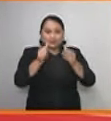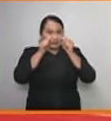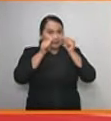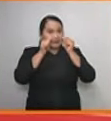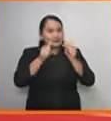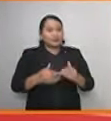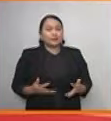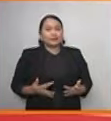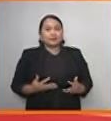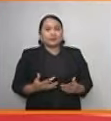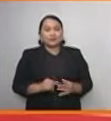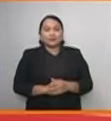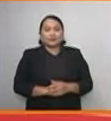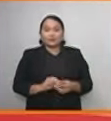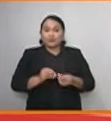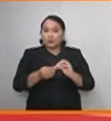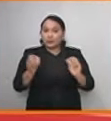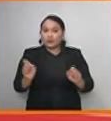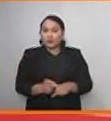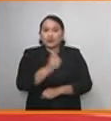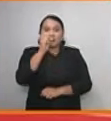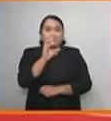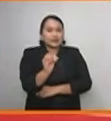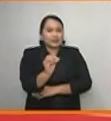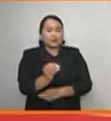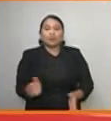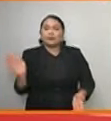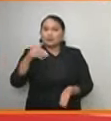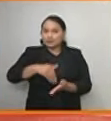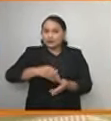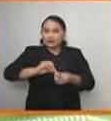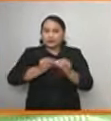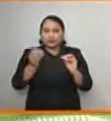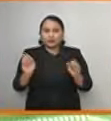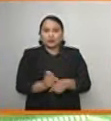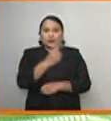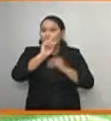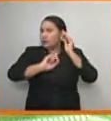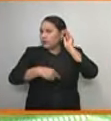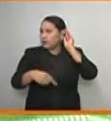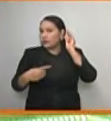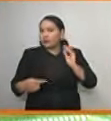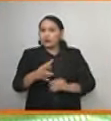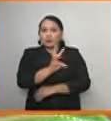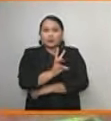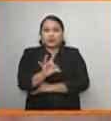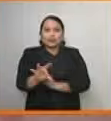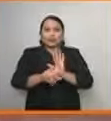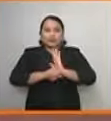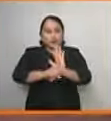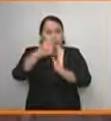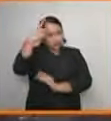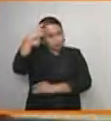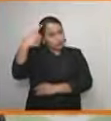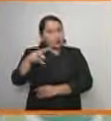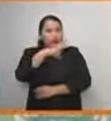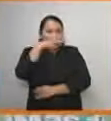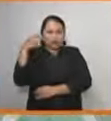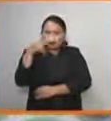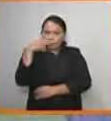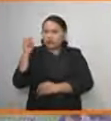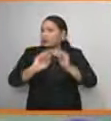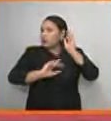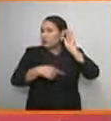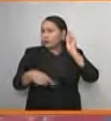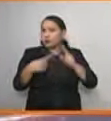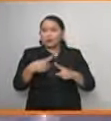Atentos, porque este es el 0. Repito, con mucho gusto, el número ganador para la diaria es el 68 con su símbolo de sueños ladrón. Para